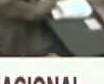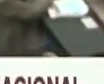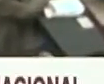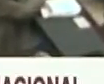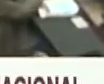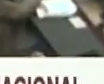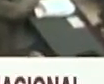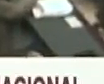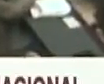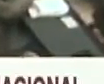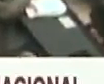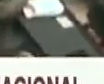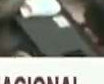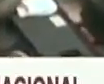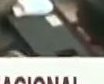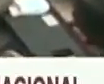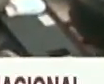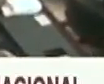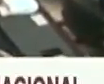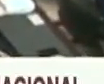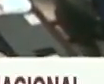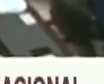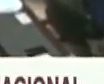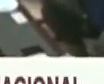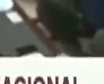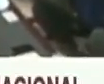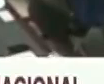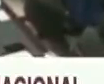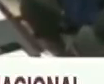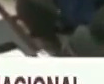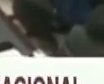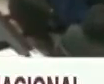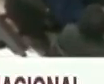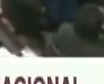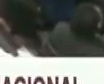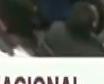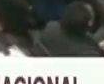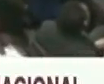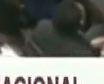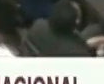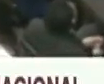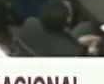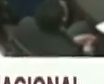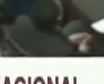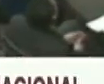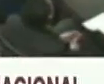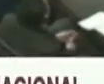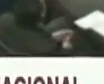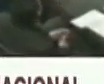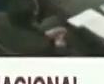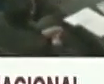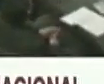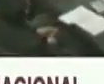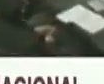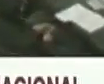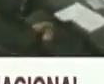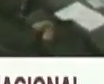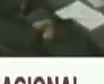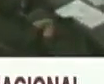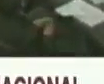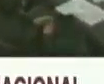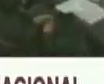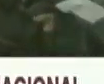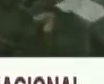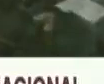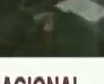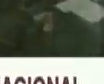lo áspero y para perfumar el hierro y la montaña. Te lo digo yo, que